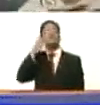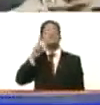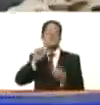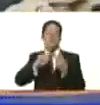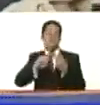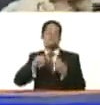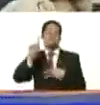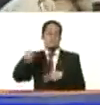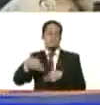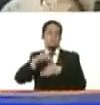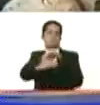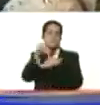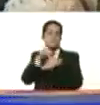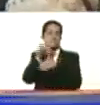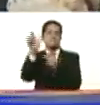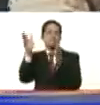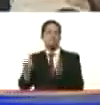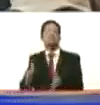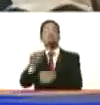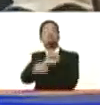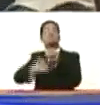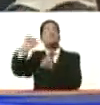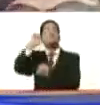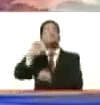Poder Popular para la Defensa.